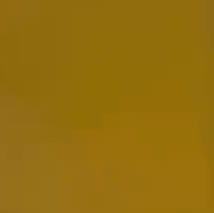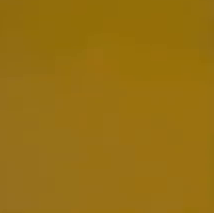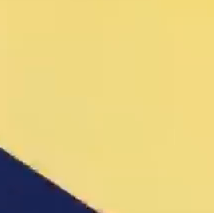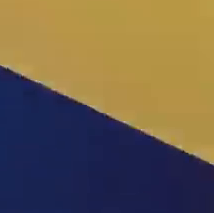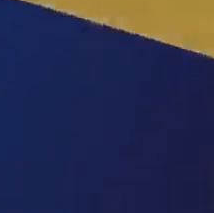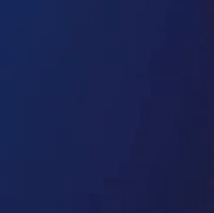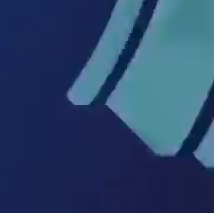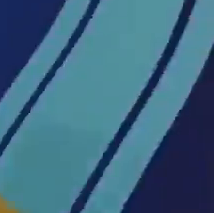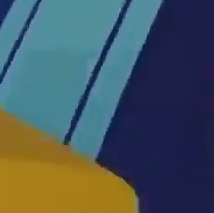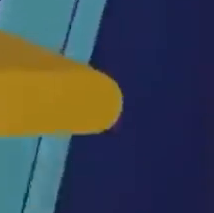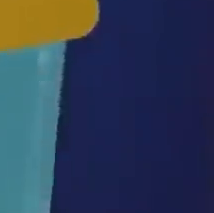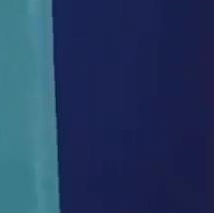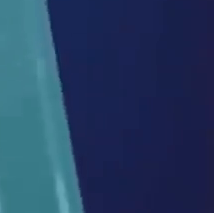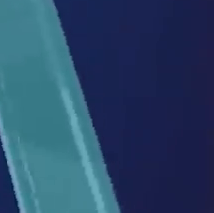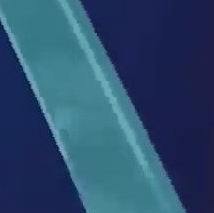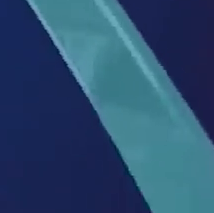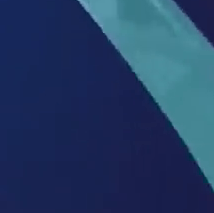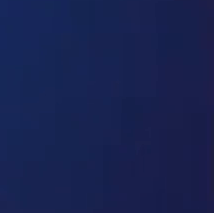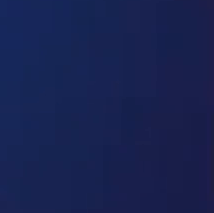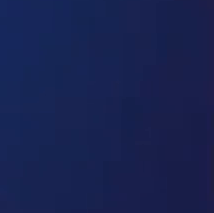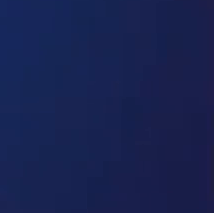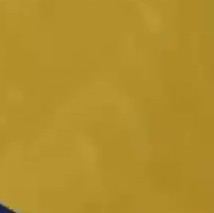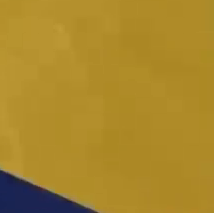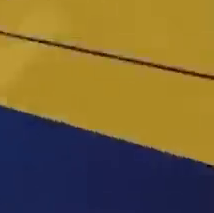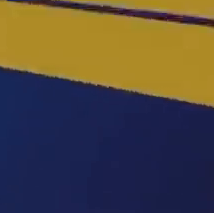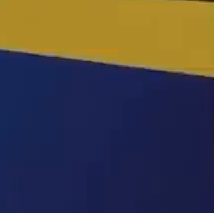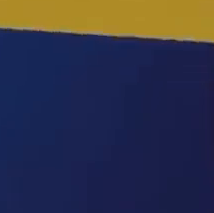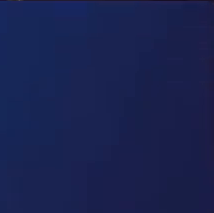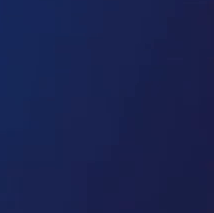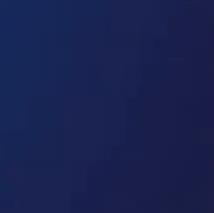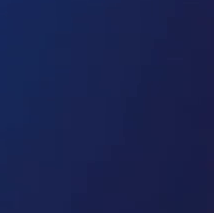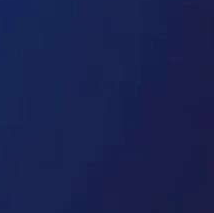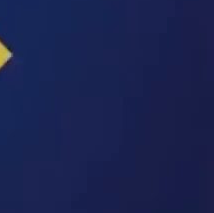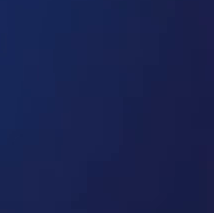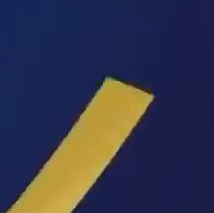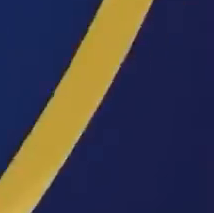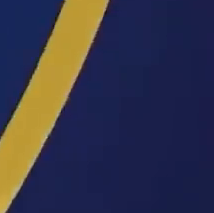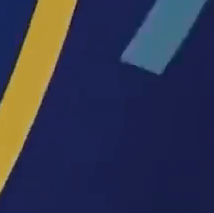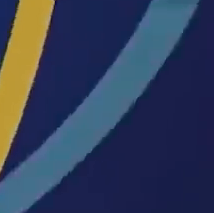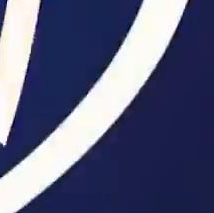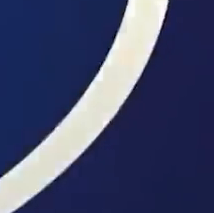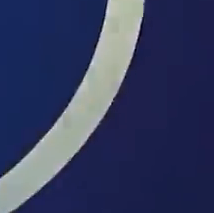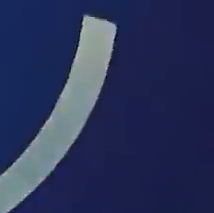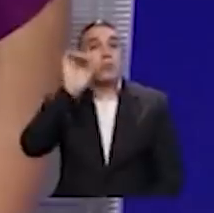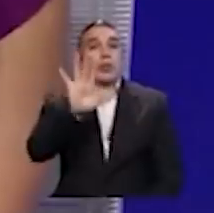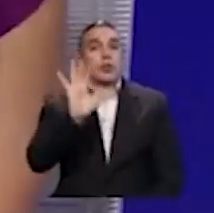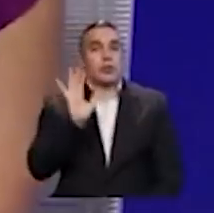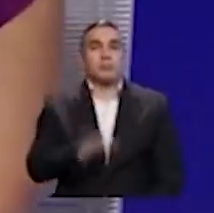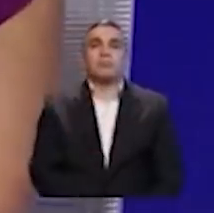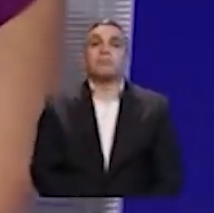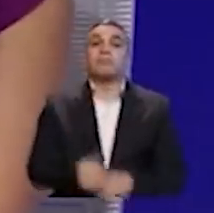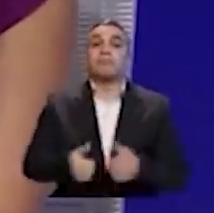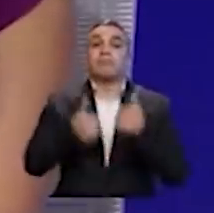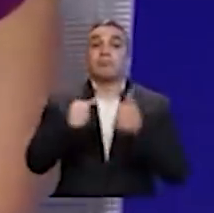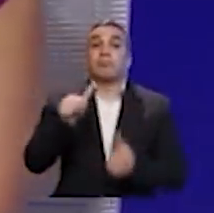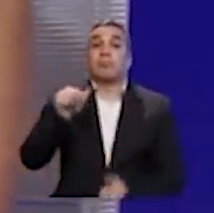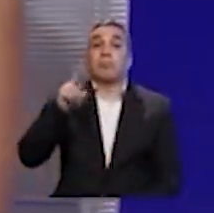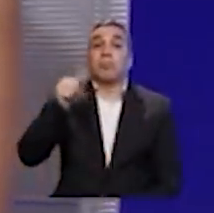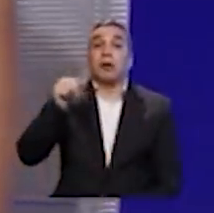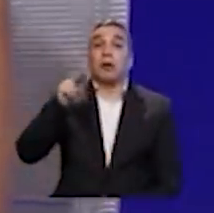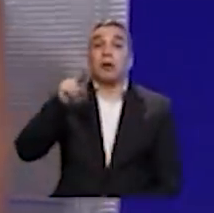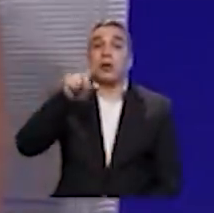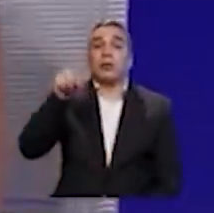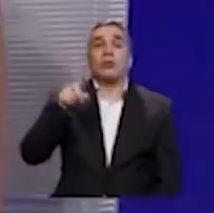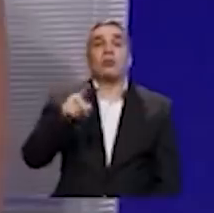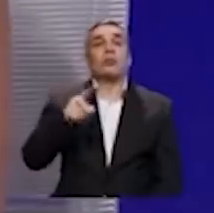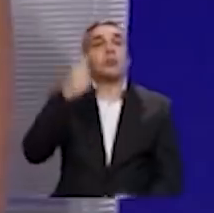dice? Debate presidencial 2021, sin censura. Bueno, seguimos con la segunda parte del debate